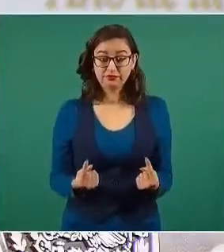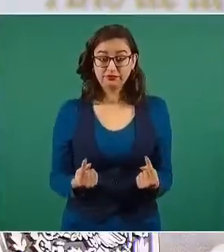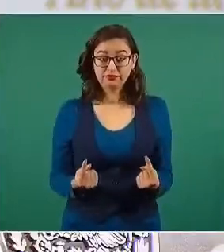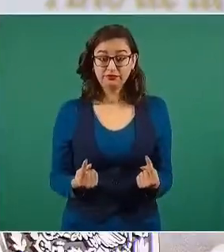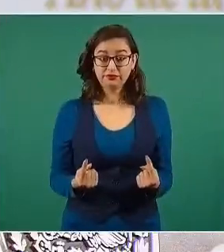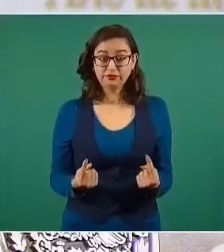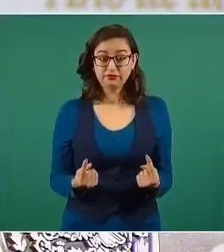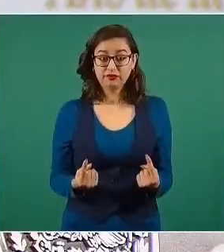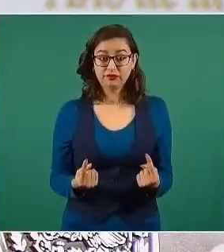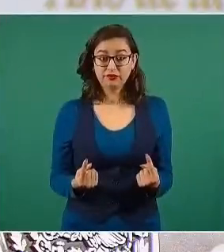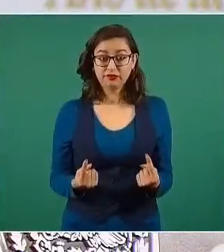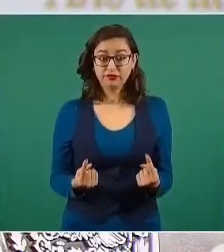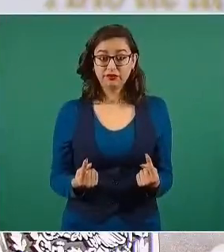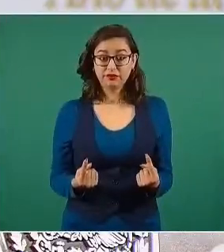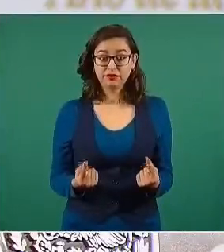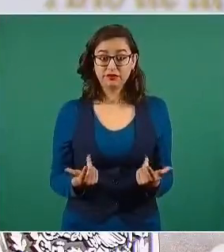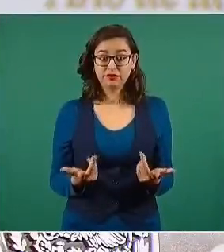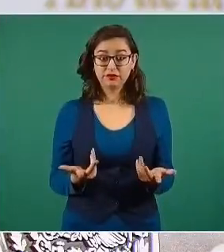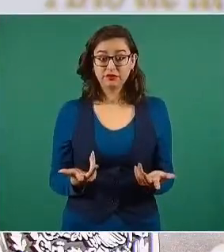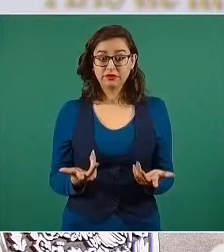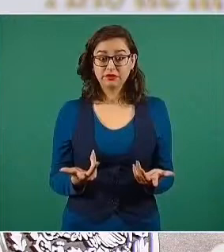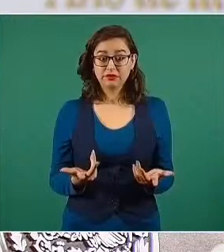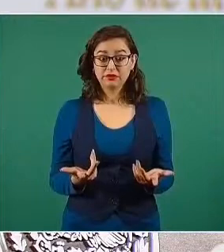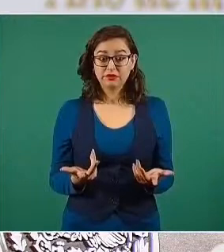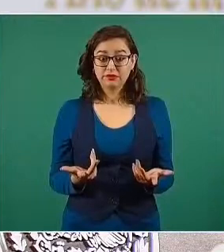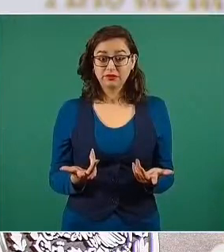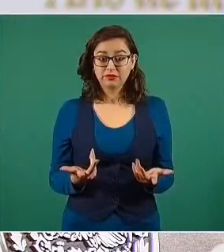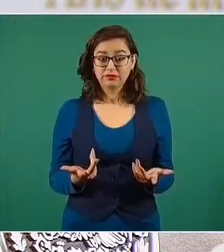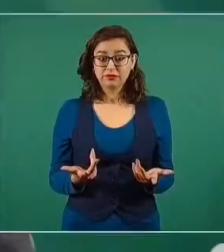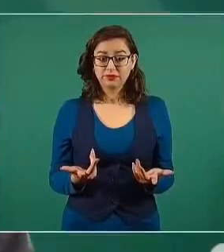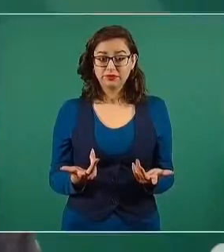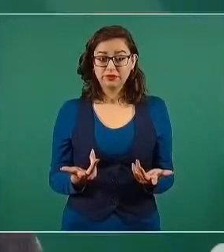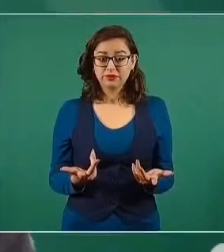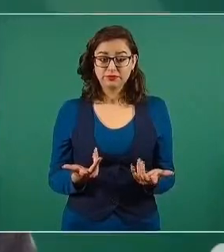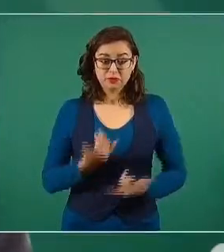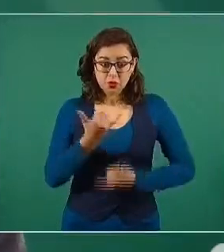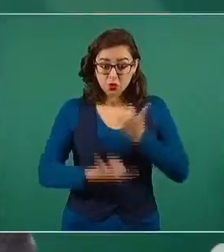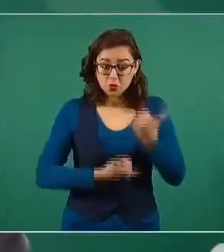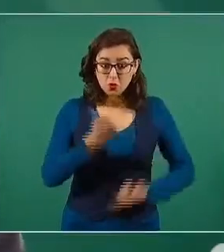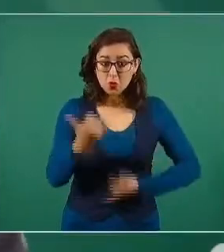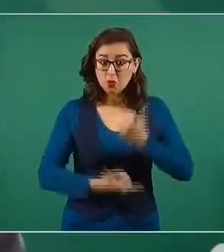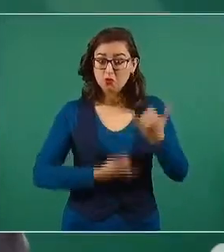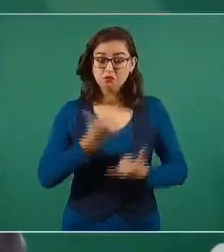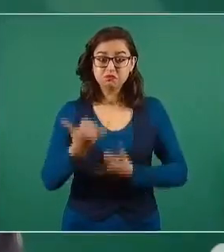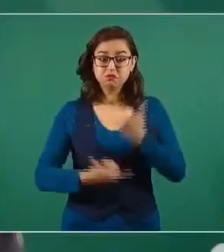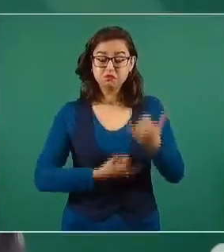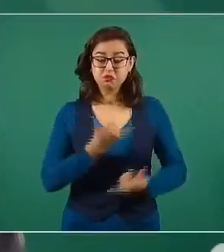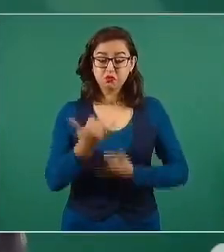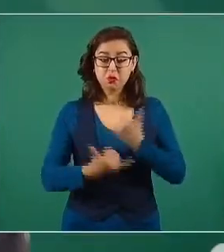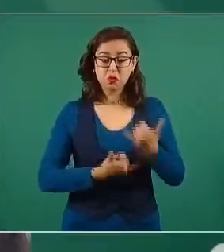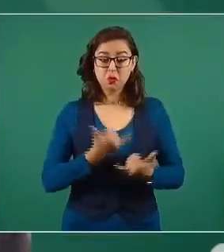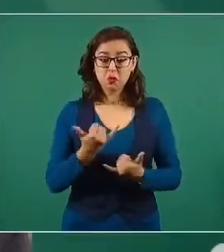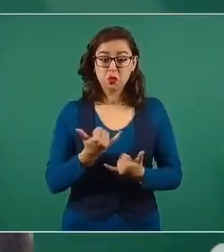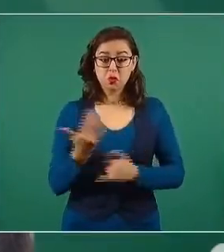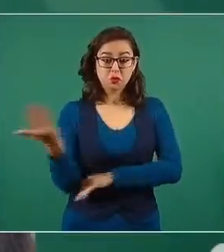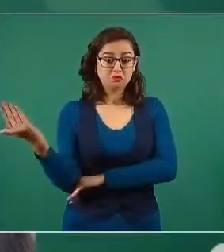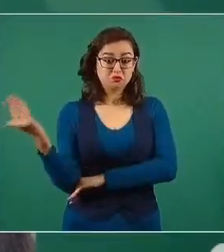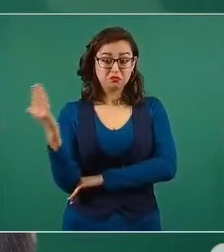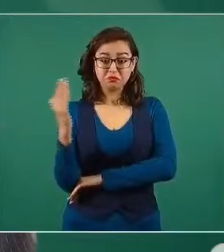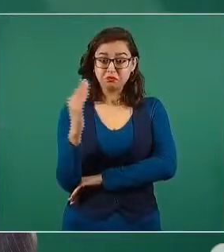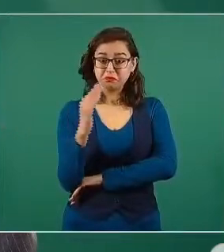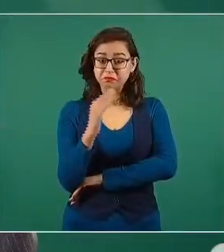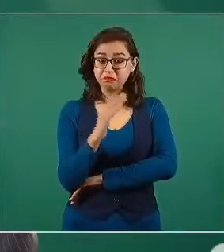están en los juegos o en estos